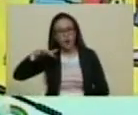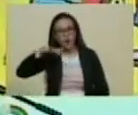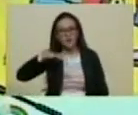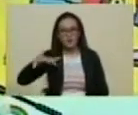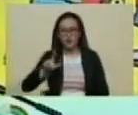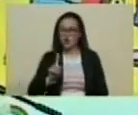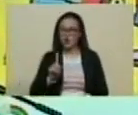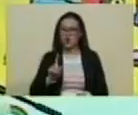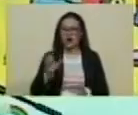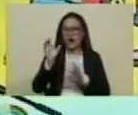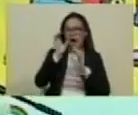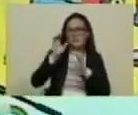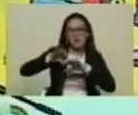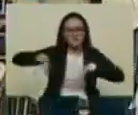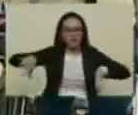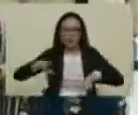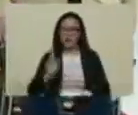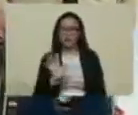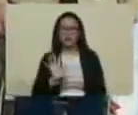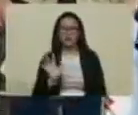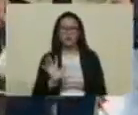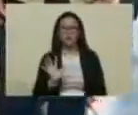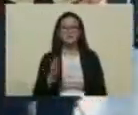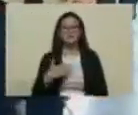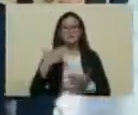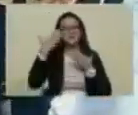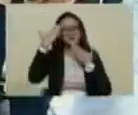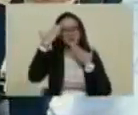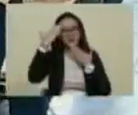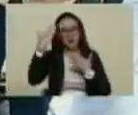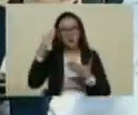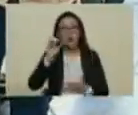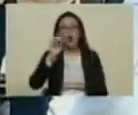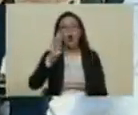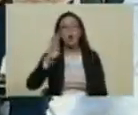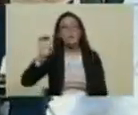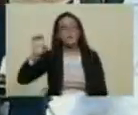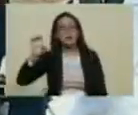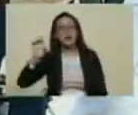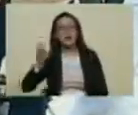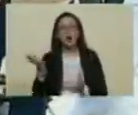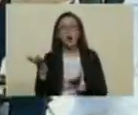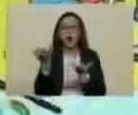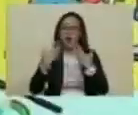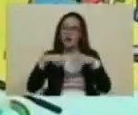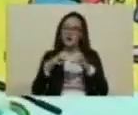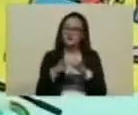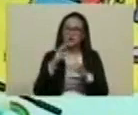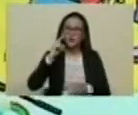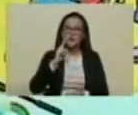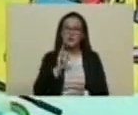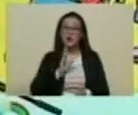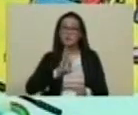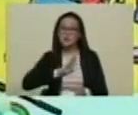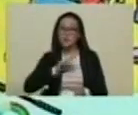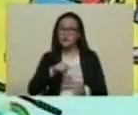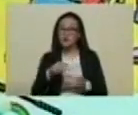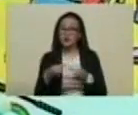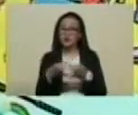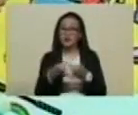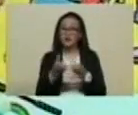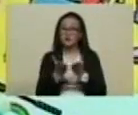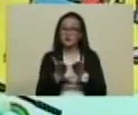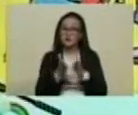con cámaras, ni con nada. Bueno, un saludo a la OBE también, la Organización Bolivariana de Estudiantes de los